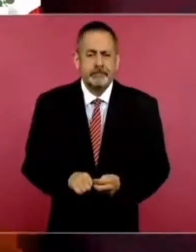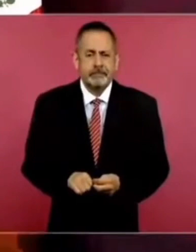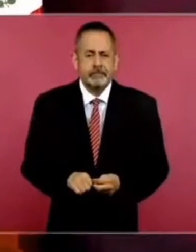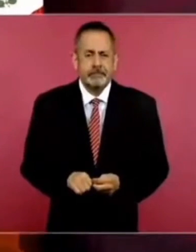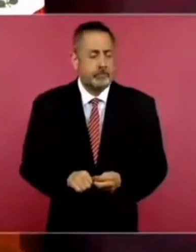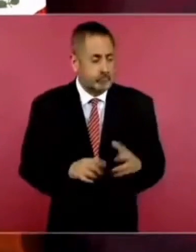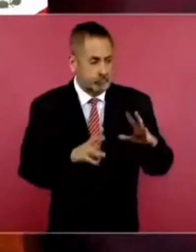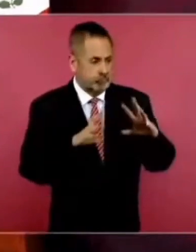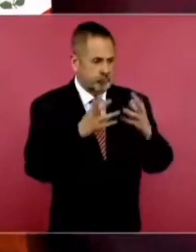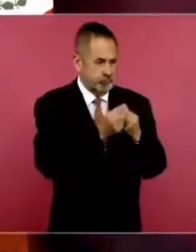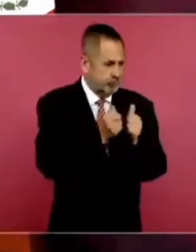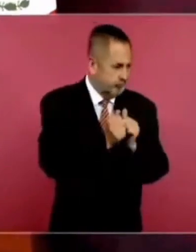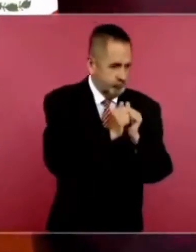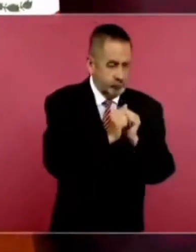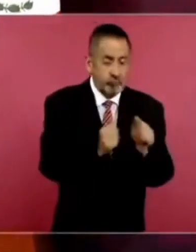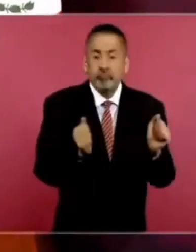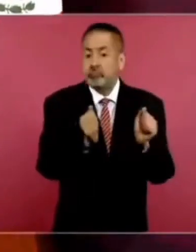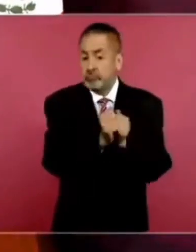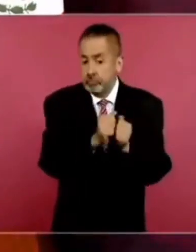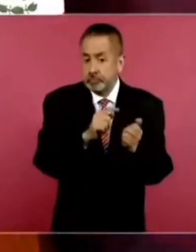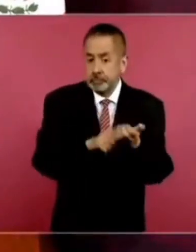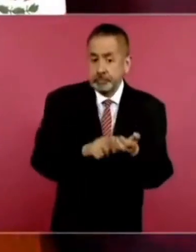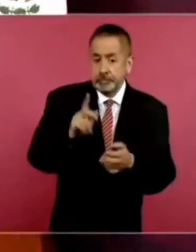y se unieron también con los del PRI